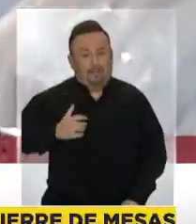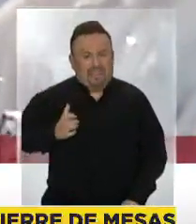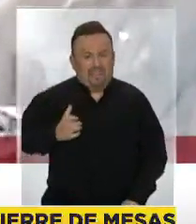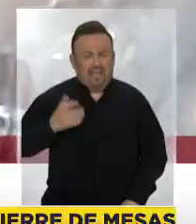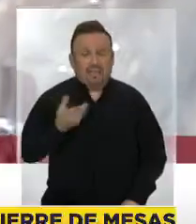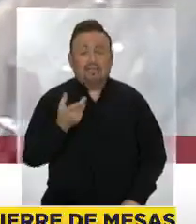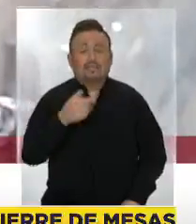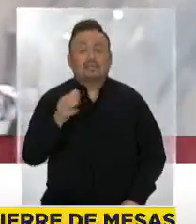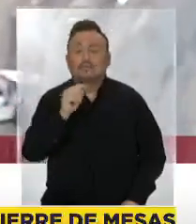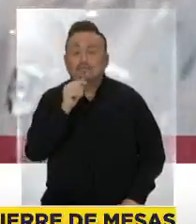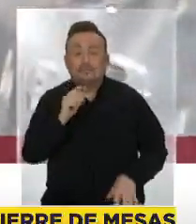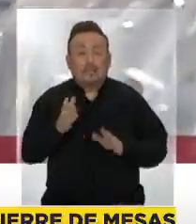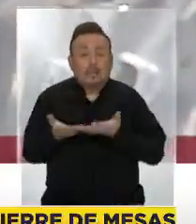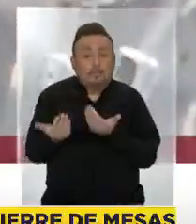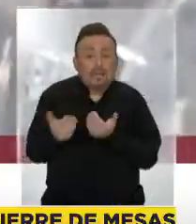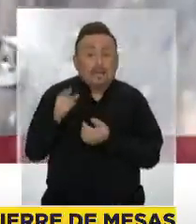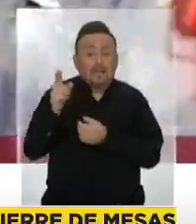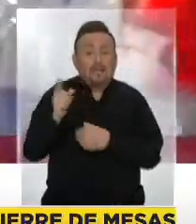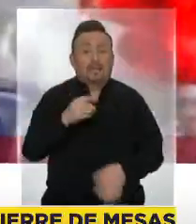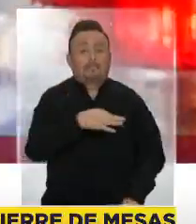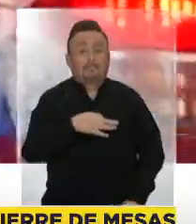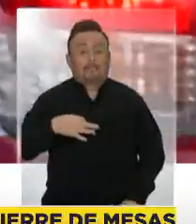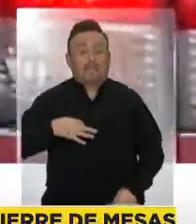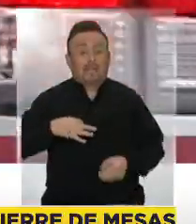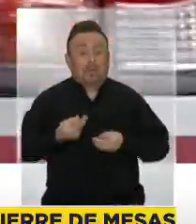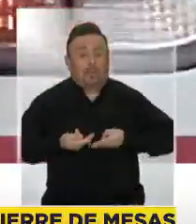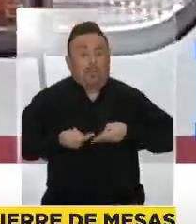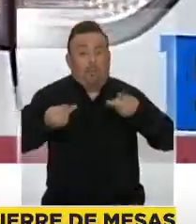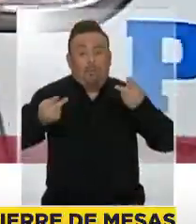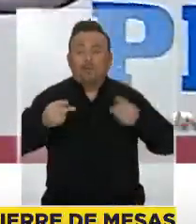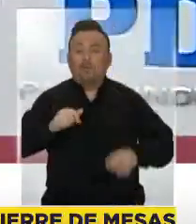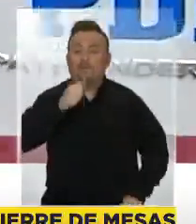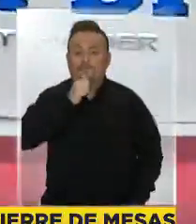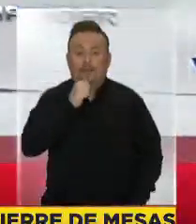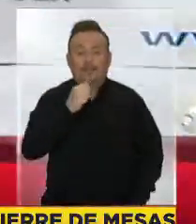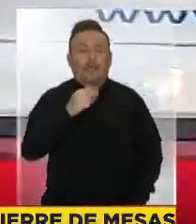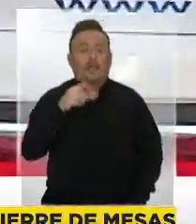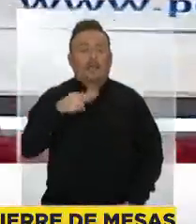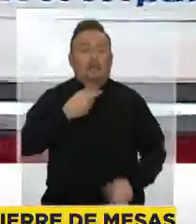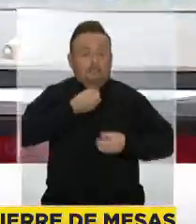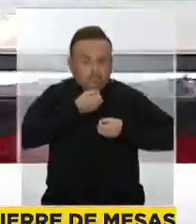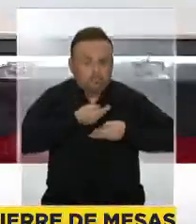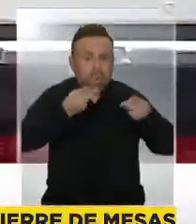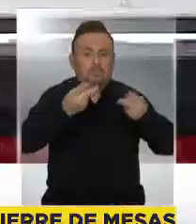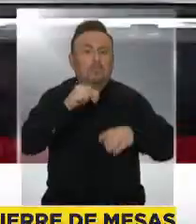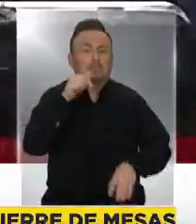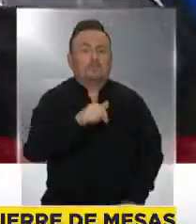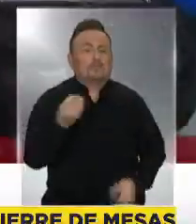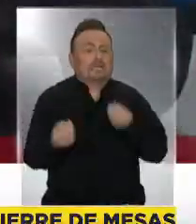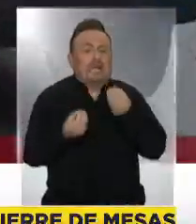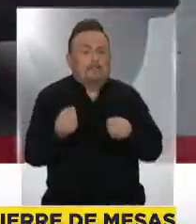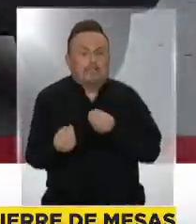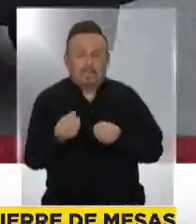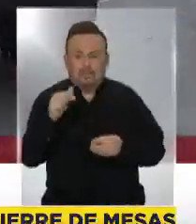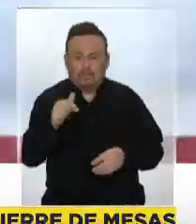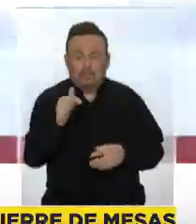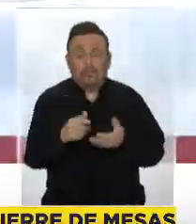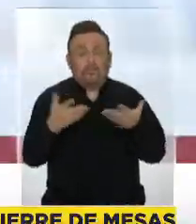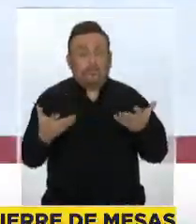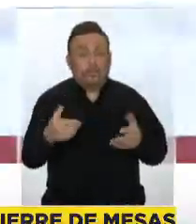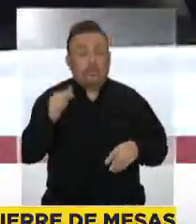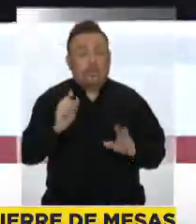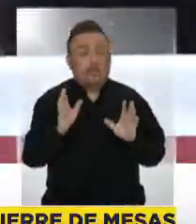también a las palabras de parte del Ministerio Público, que ya se ha constituido acá en la comuna de La Pintana, como también, insisto, los